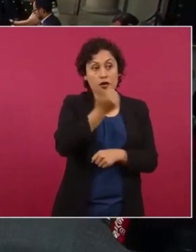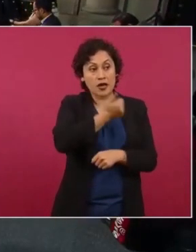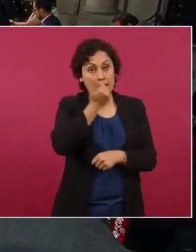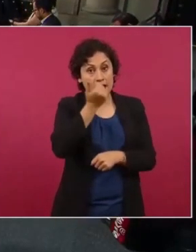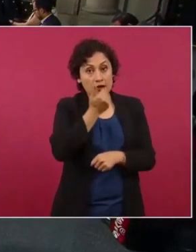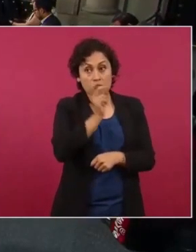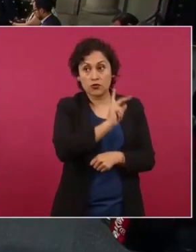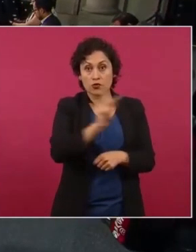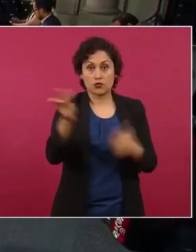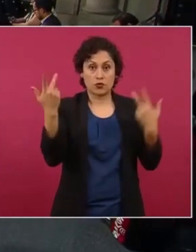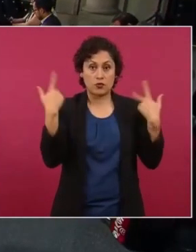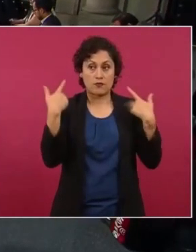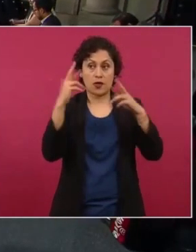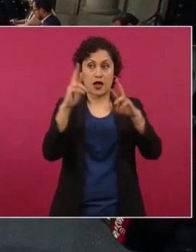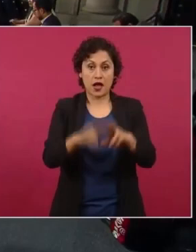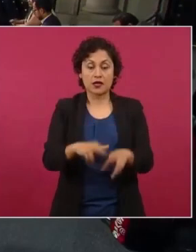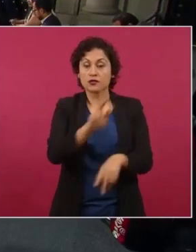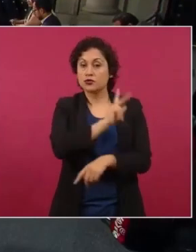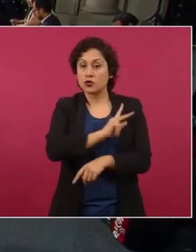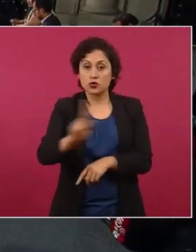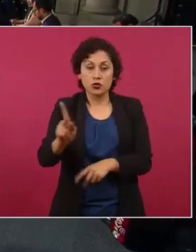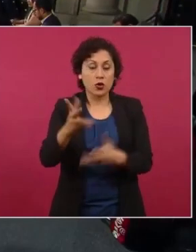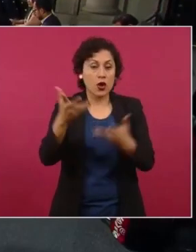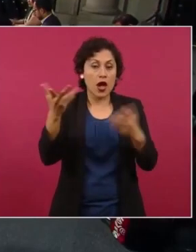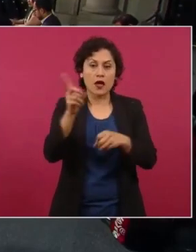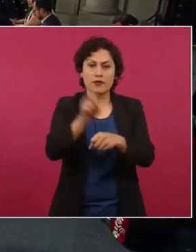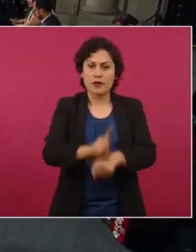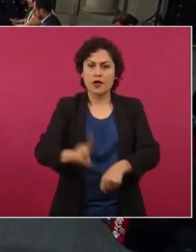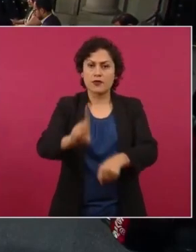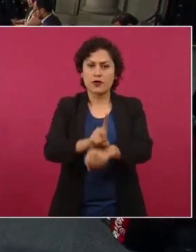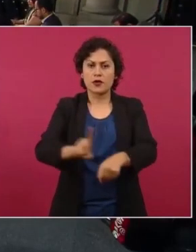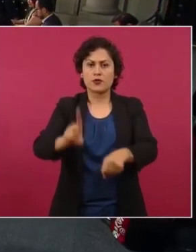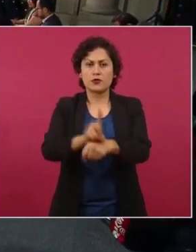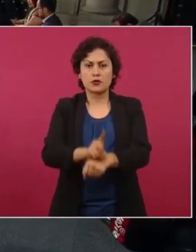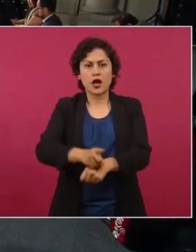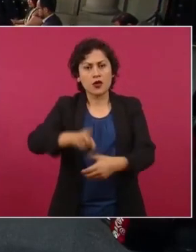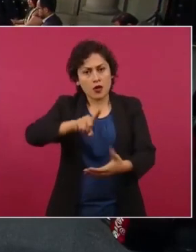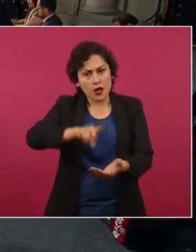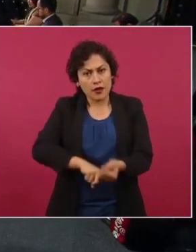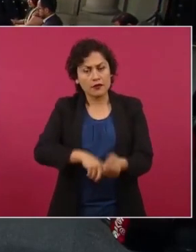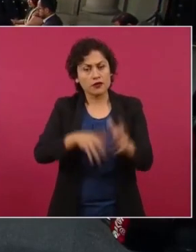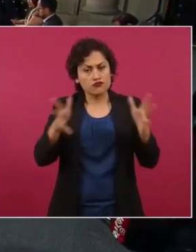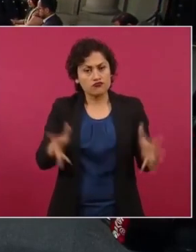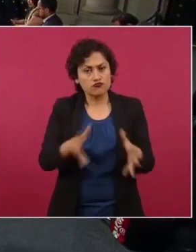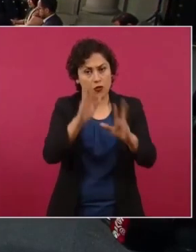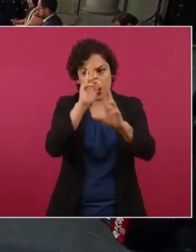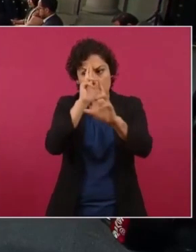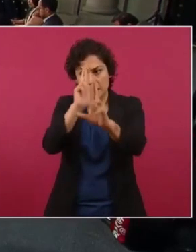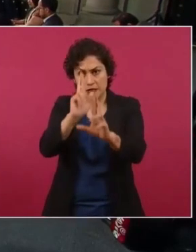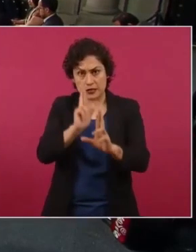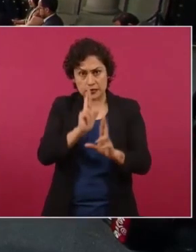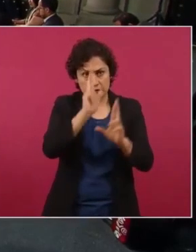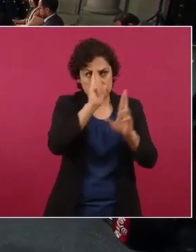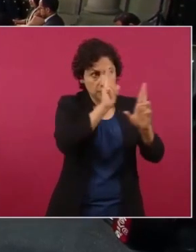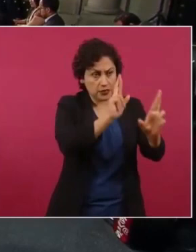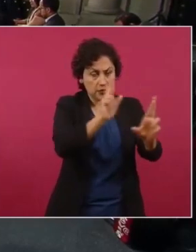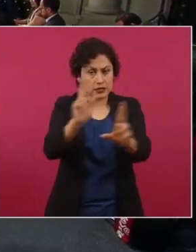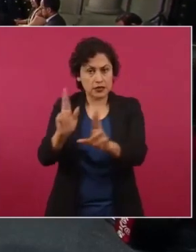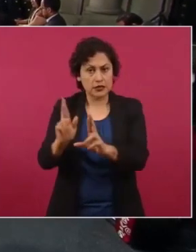los maestros, como lo hacen todos los días, estén fortaleciendo el respeto entre pares, el respeto hacia